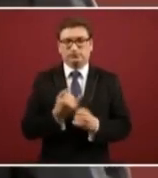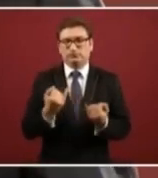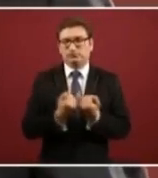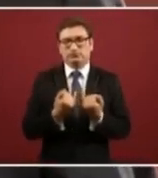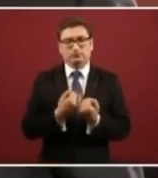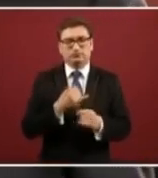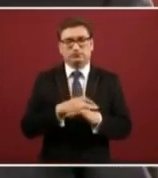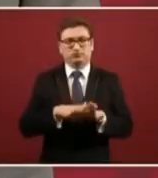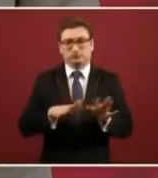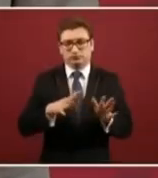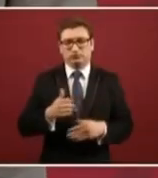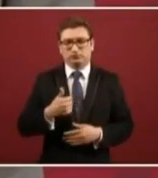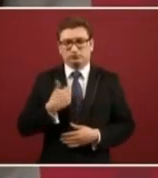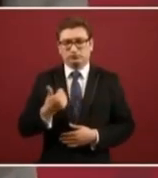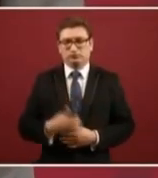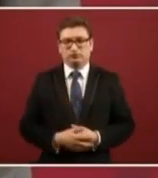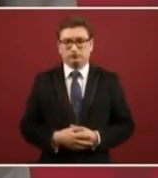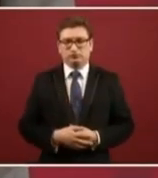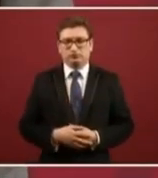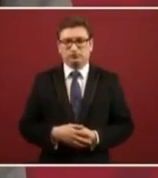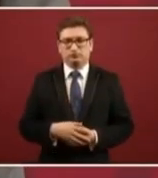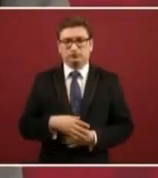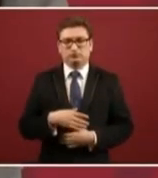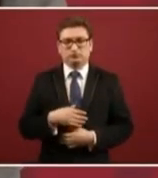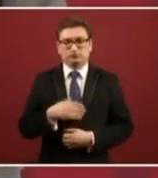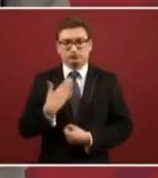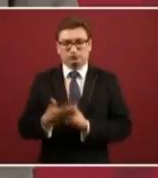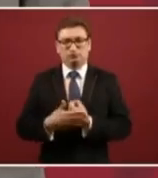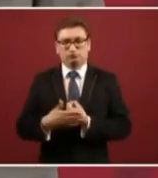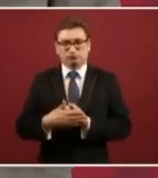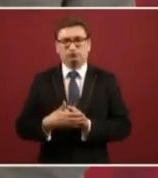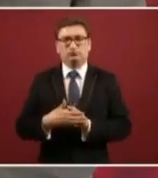información, viene una nueva subasta